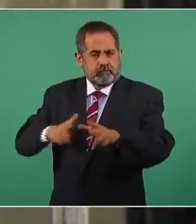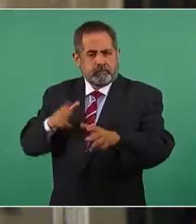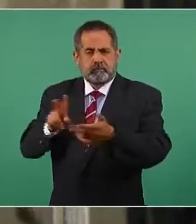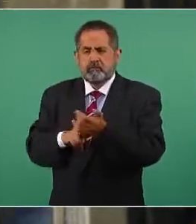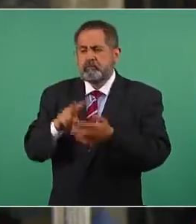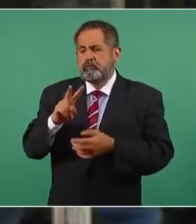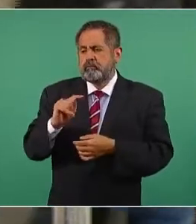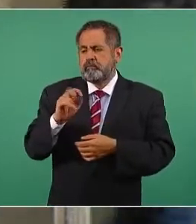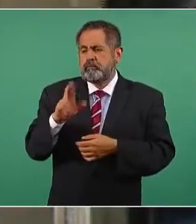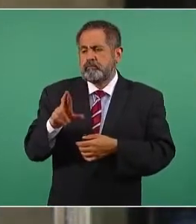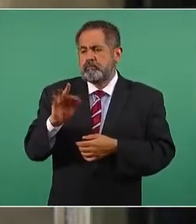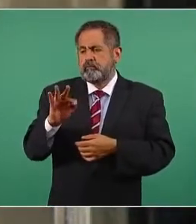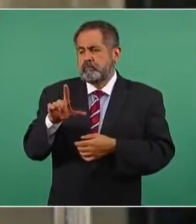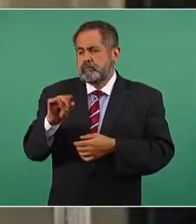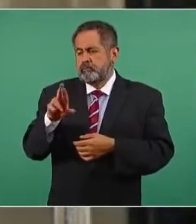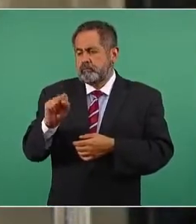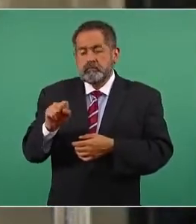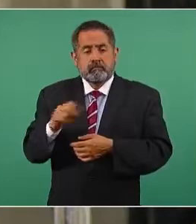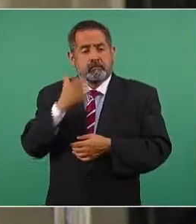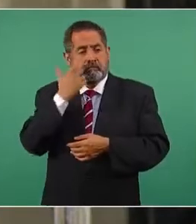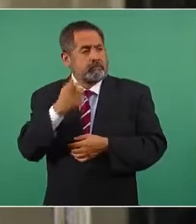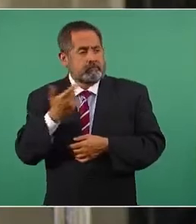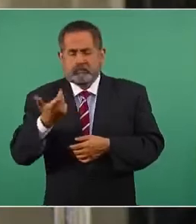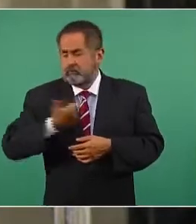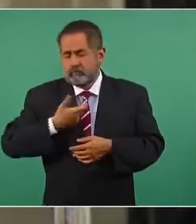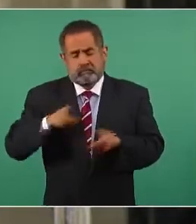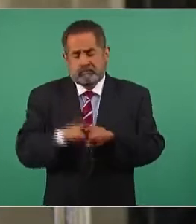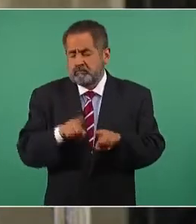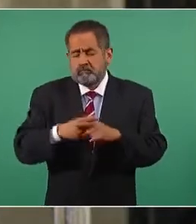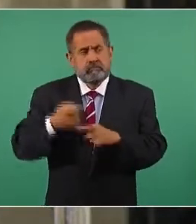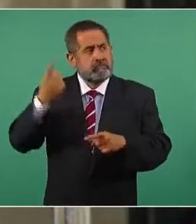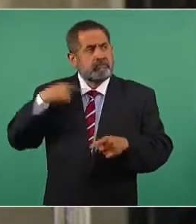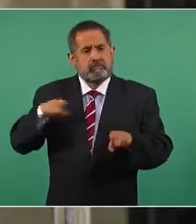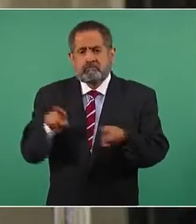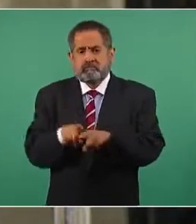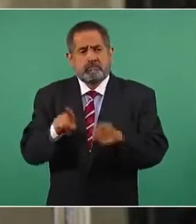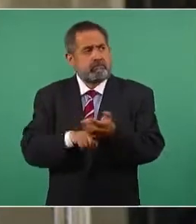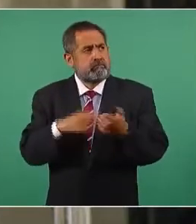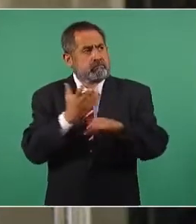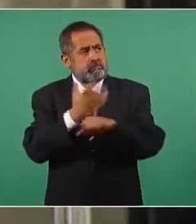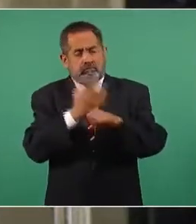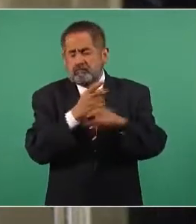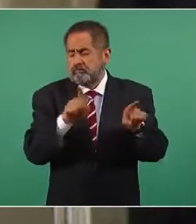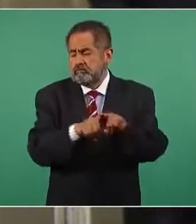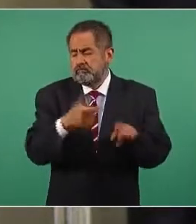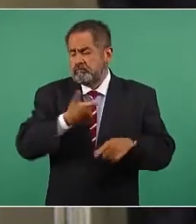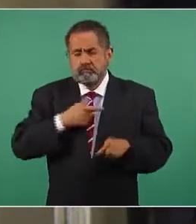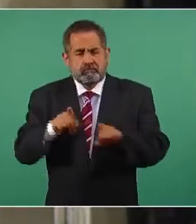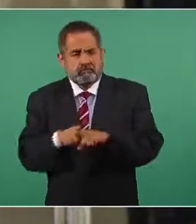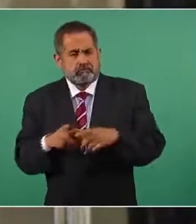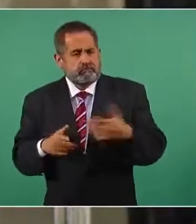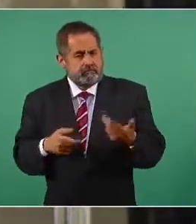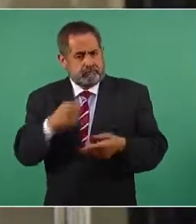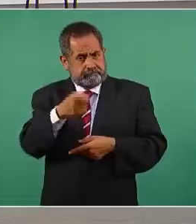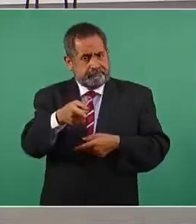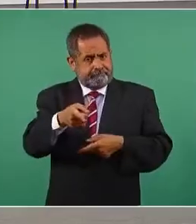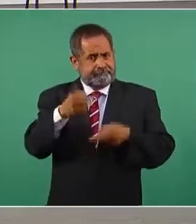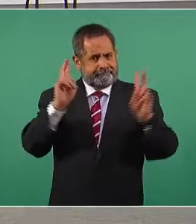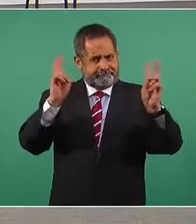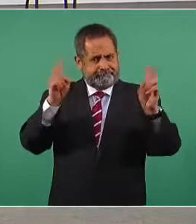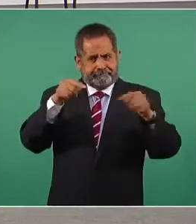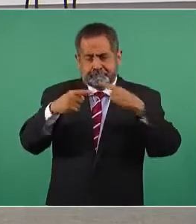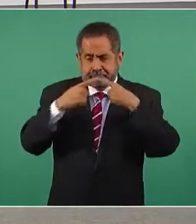Víctor Flores, que quiere los mismos salarios y prestaciones que se dan en Estados Unidos. Se tocará en la mesa